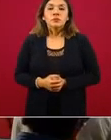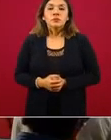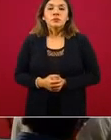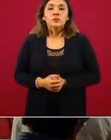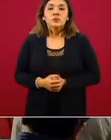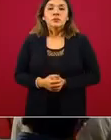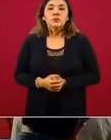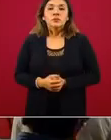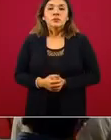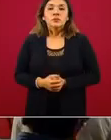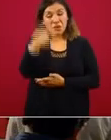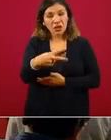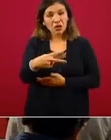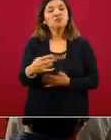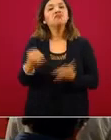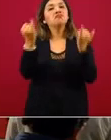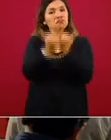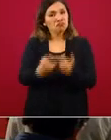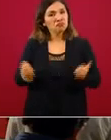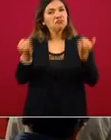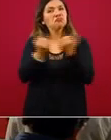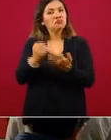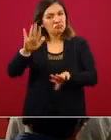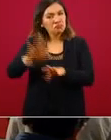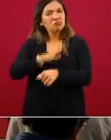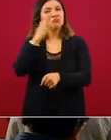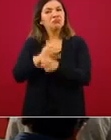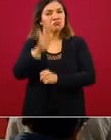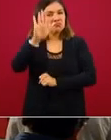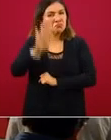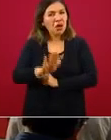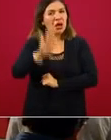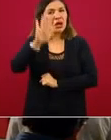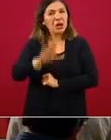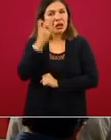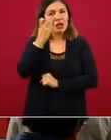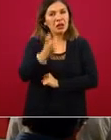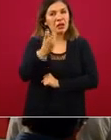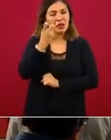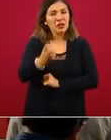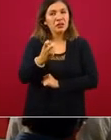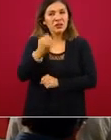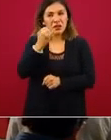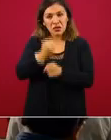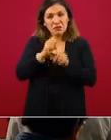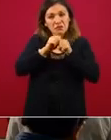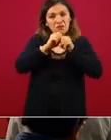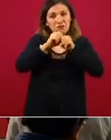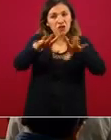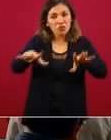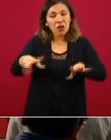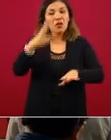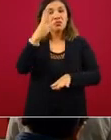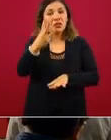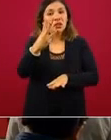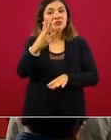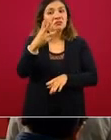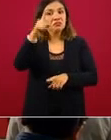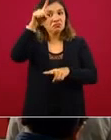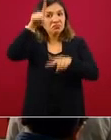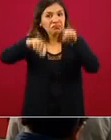La Ciudad de México se mantiene aún aparentemente en este informe con los 3